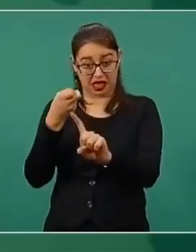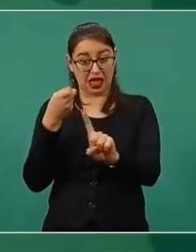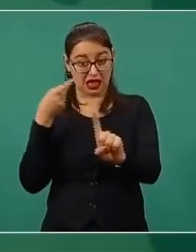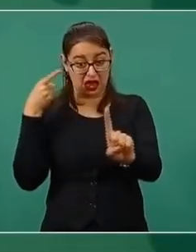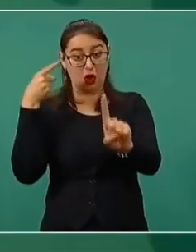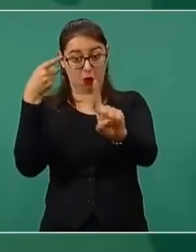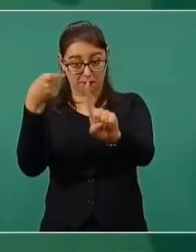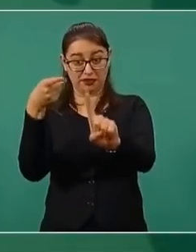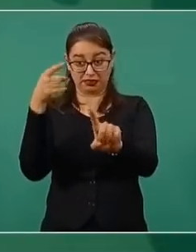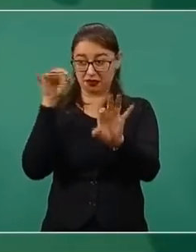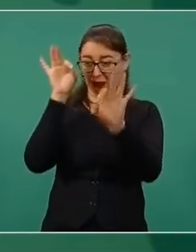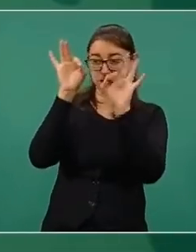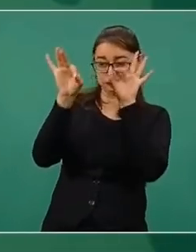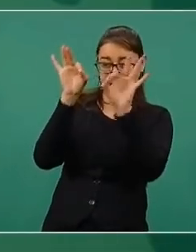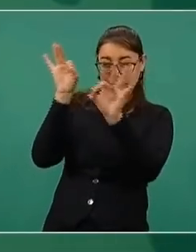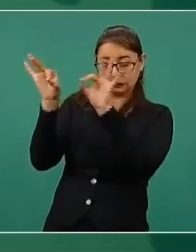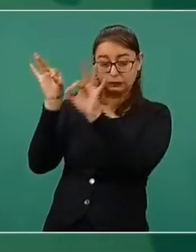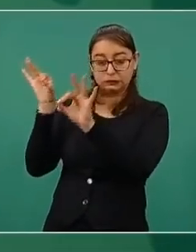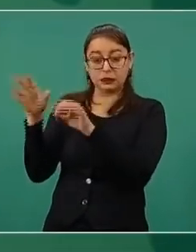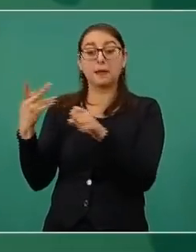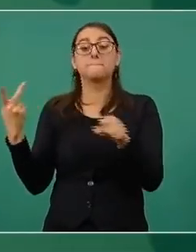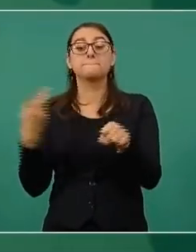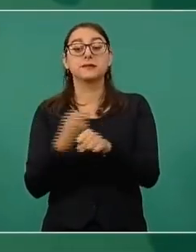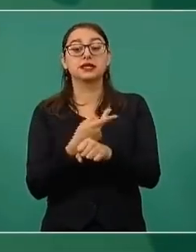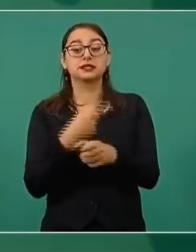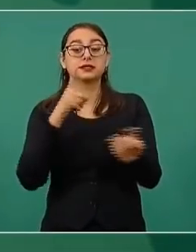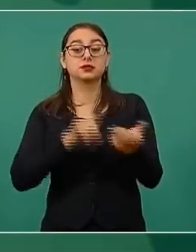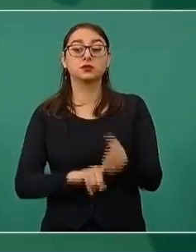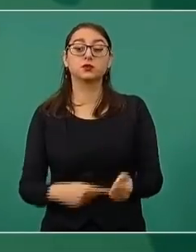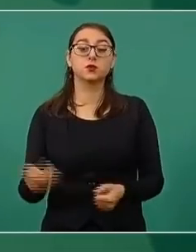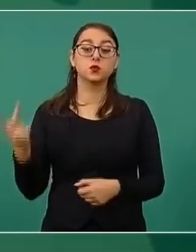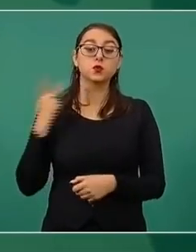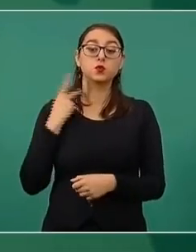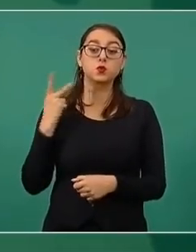yo de cómo en lo político